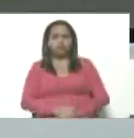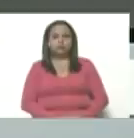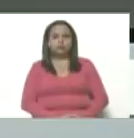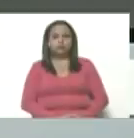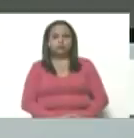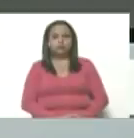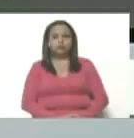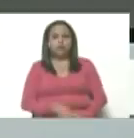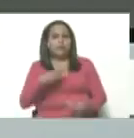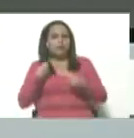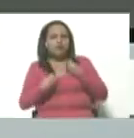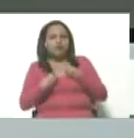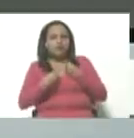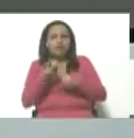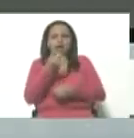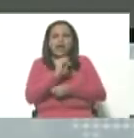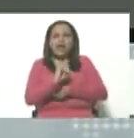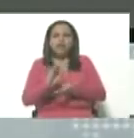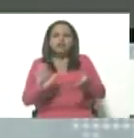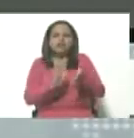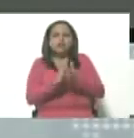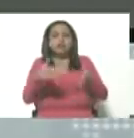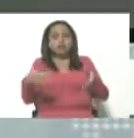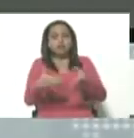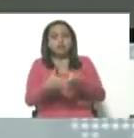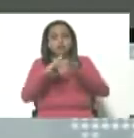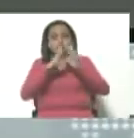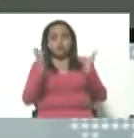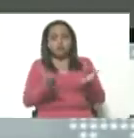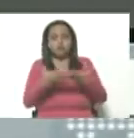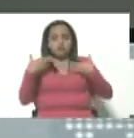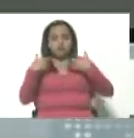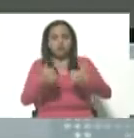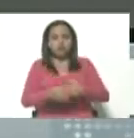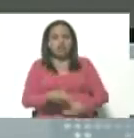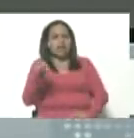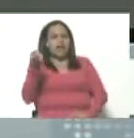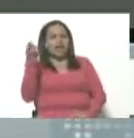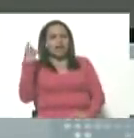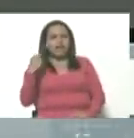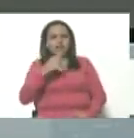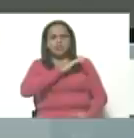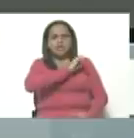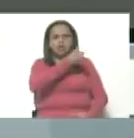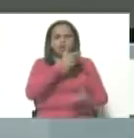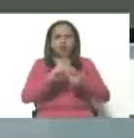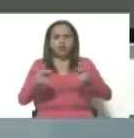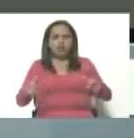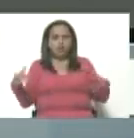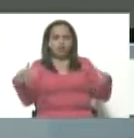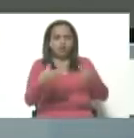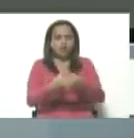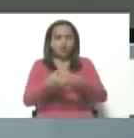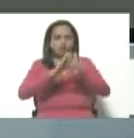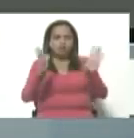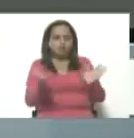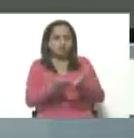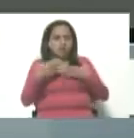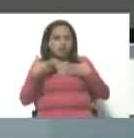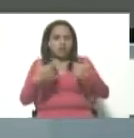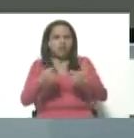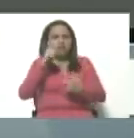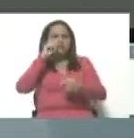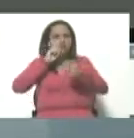las preocupaciones que hay de la Organización Mundial de la Salud. Ayer el director general de la Organización Mundial de la Salud